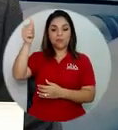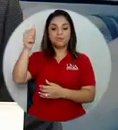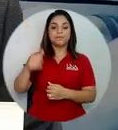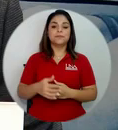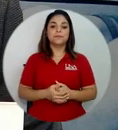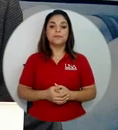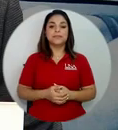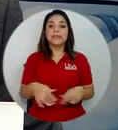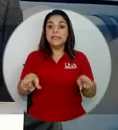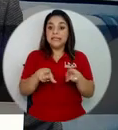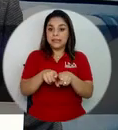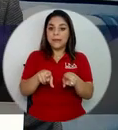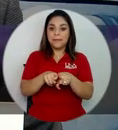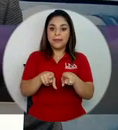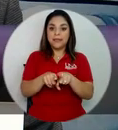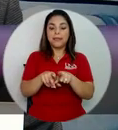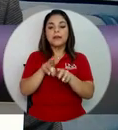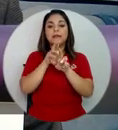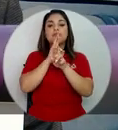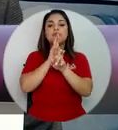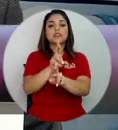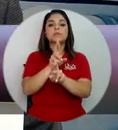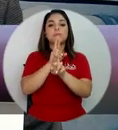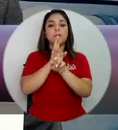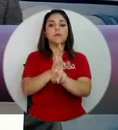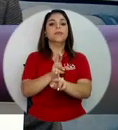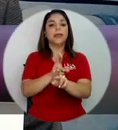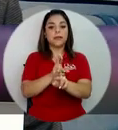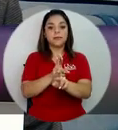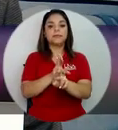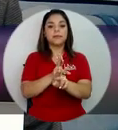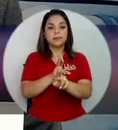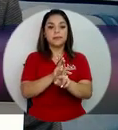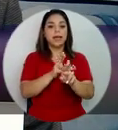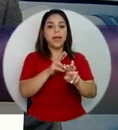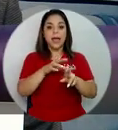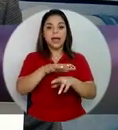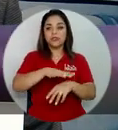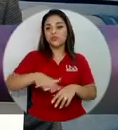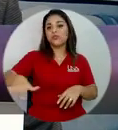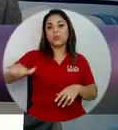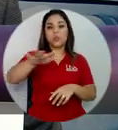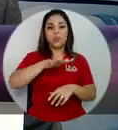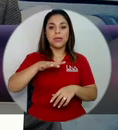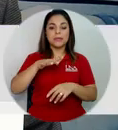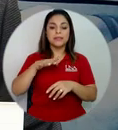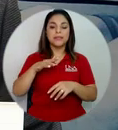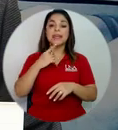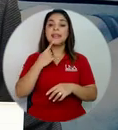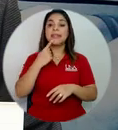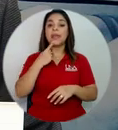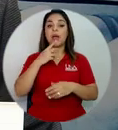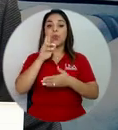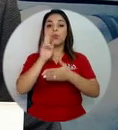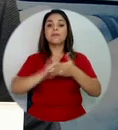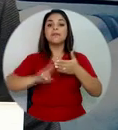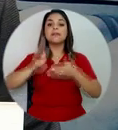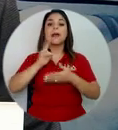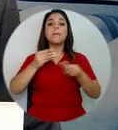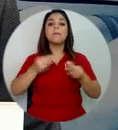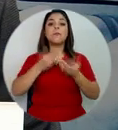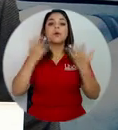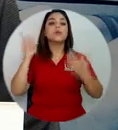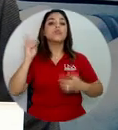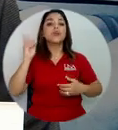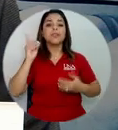respuesta a todos esos sectores, ¿verdad?, que necesitan que las universidades públicas digan